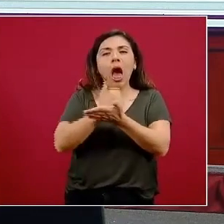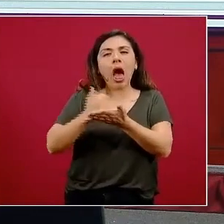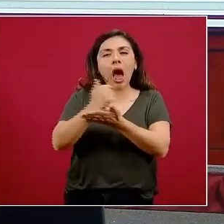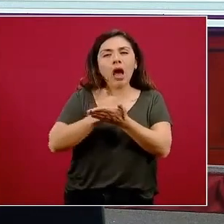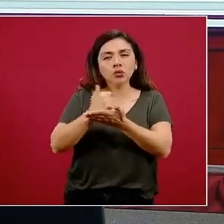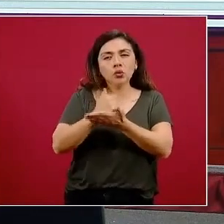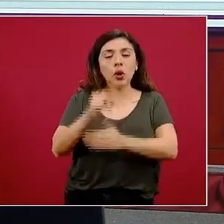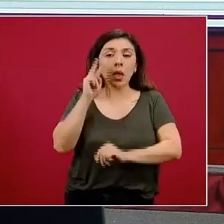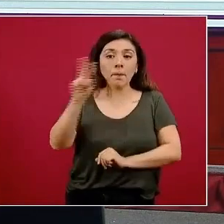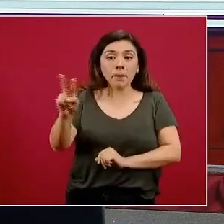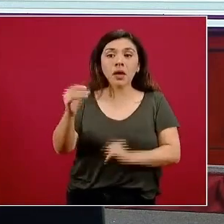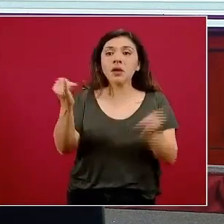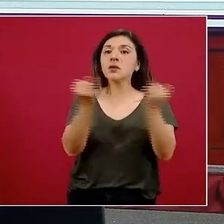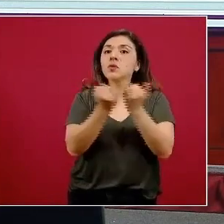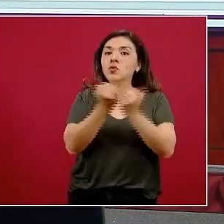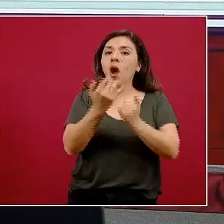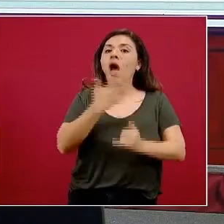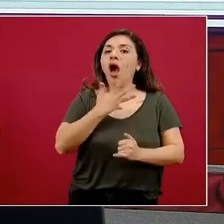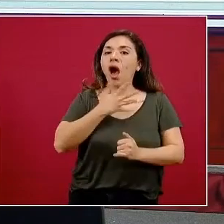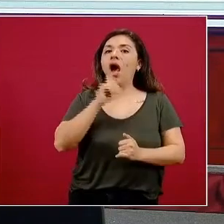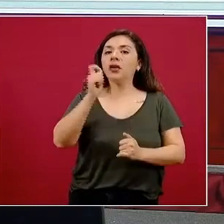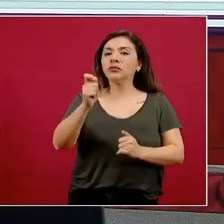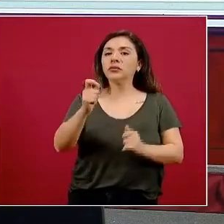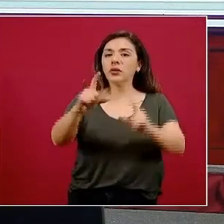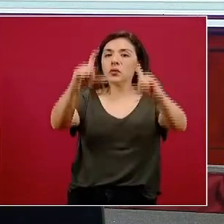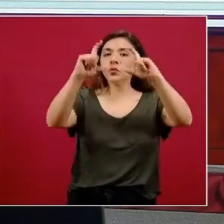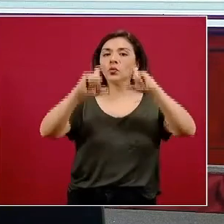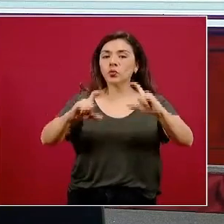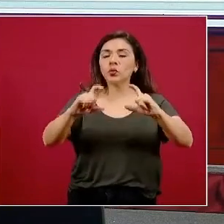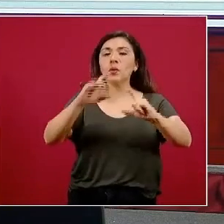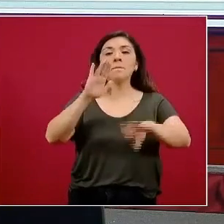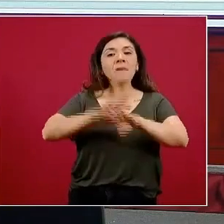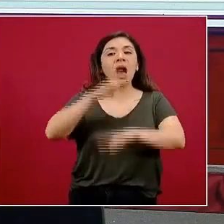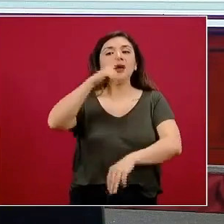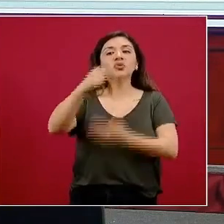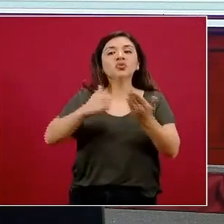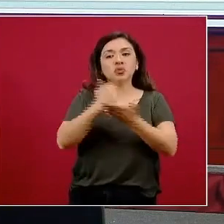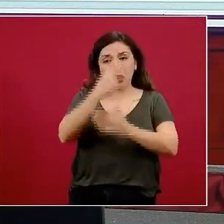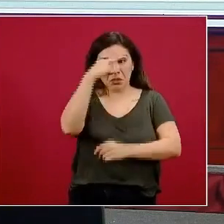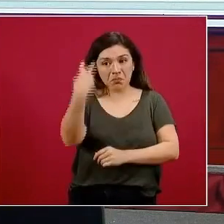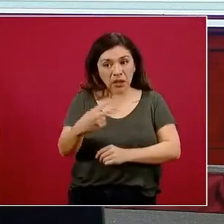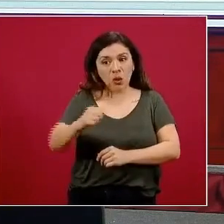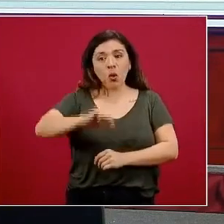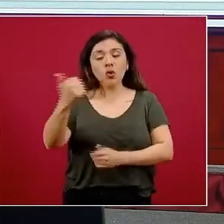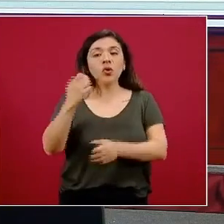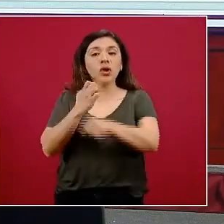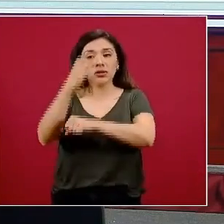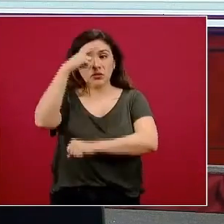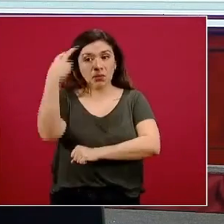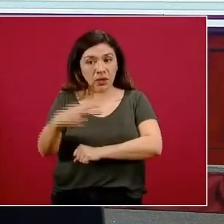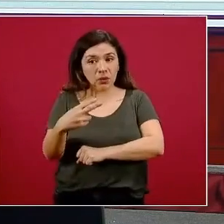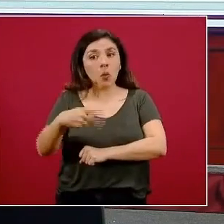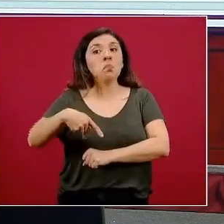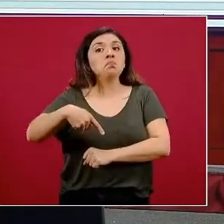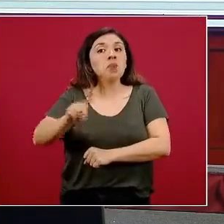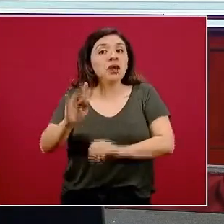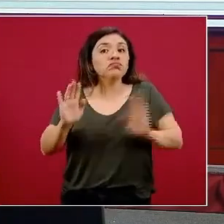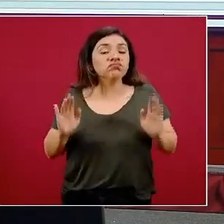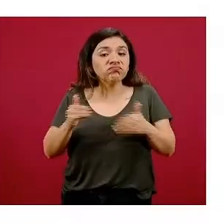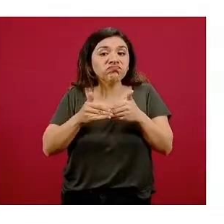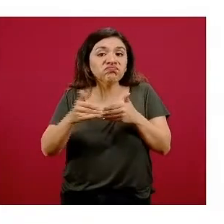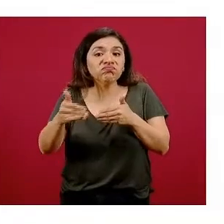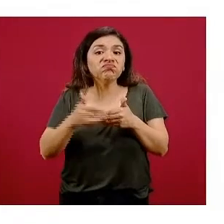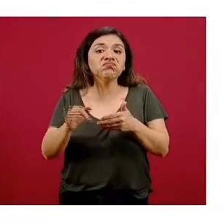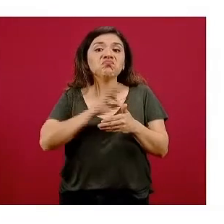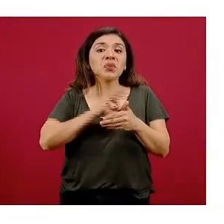azul, también vemos a su vez que se integran en la Ciudad de México y en el Estado de México, aunque